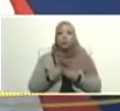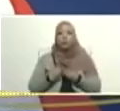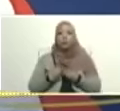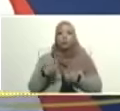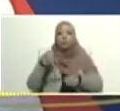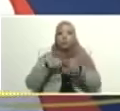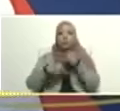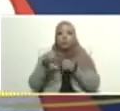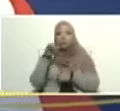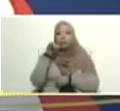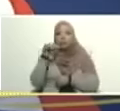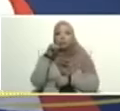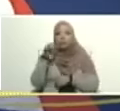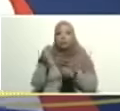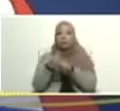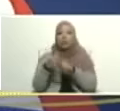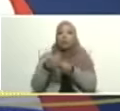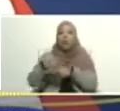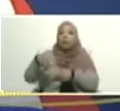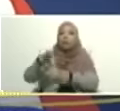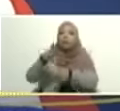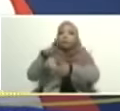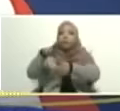frente a la amenaza del fenómeno del Niño,